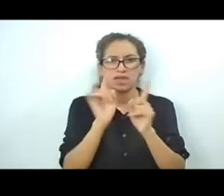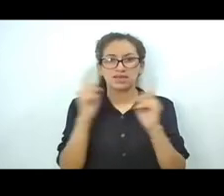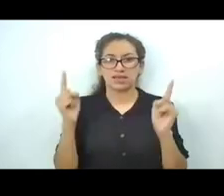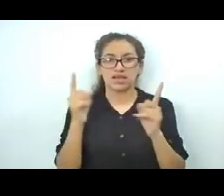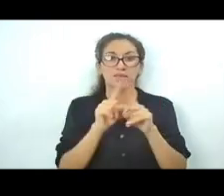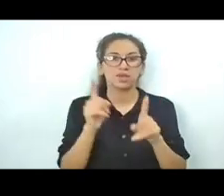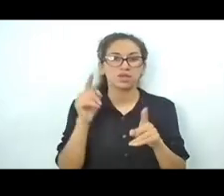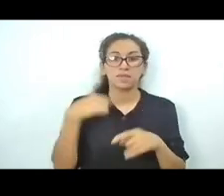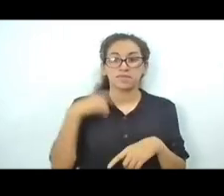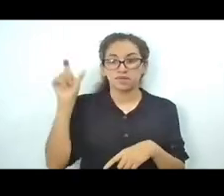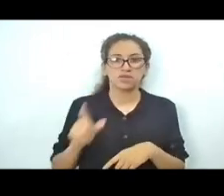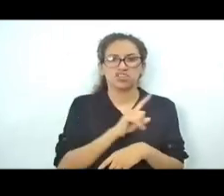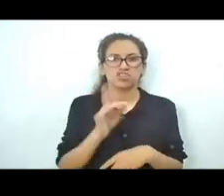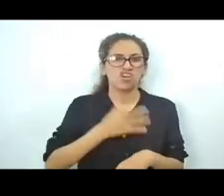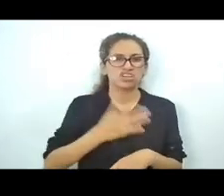mi pareja.